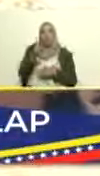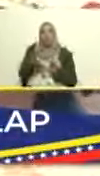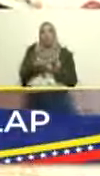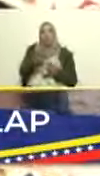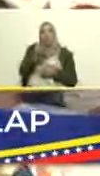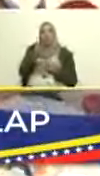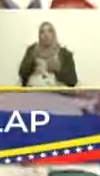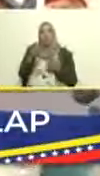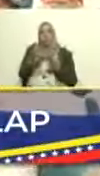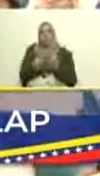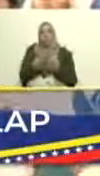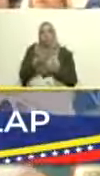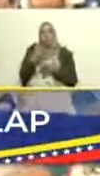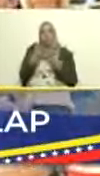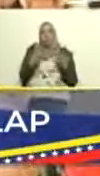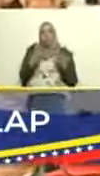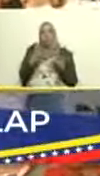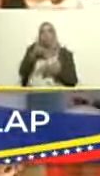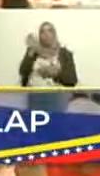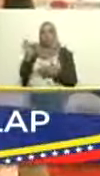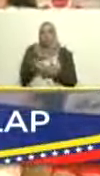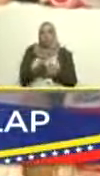2022, 7%.